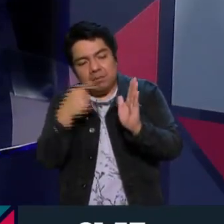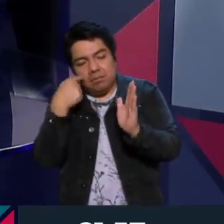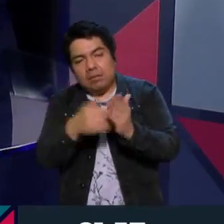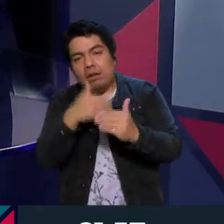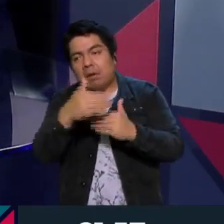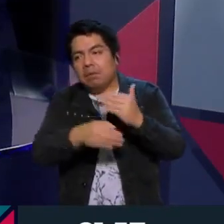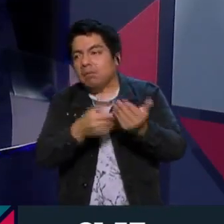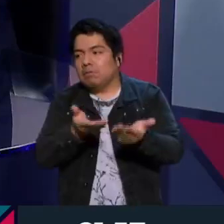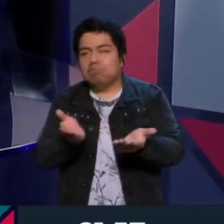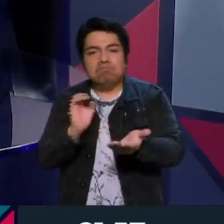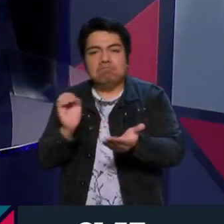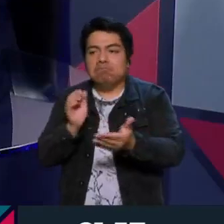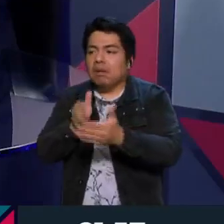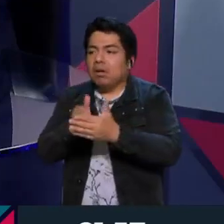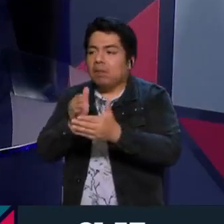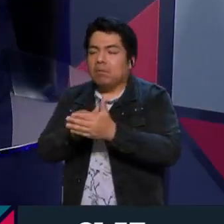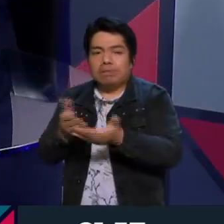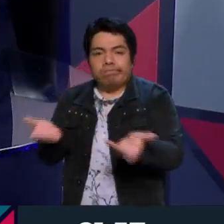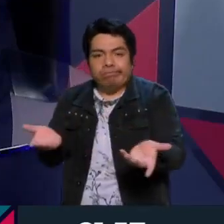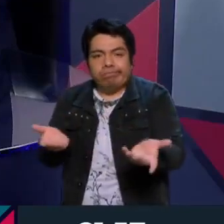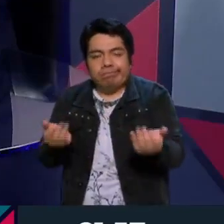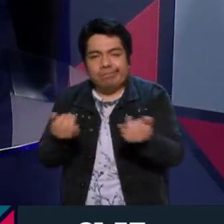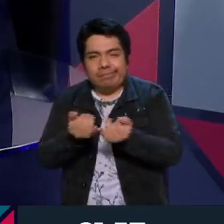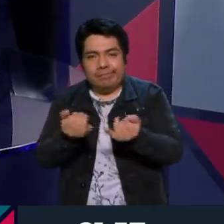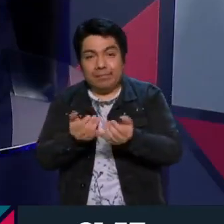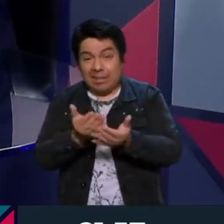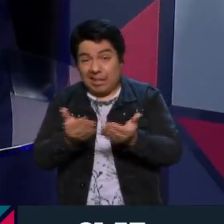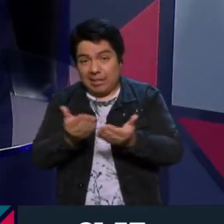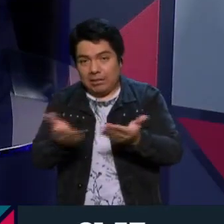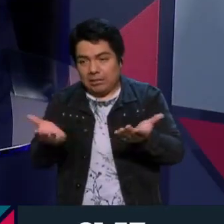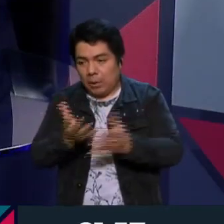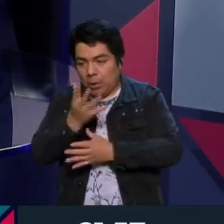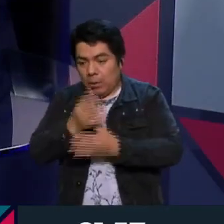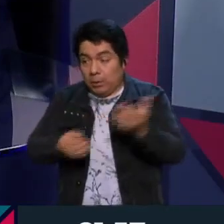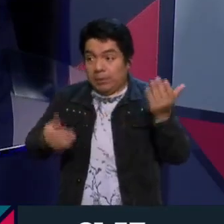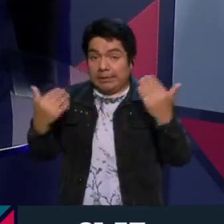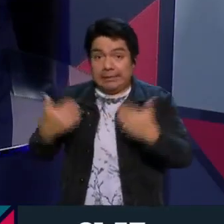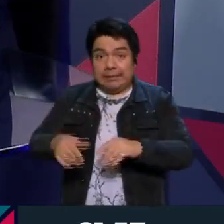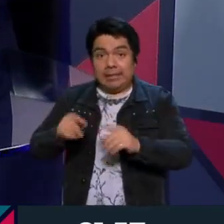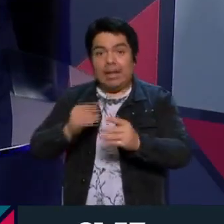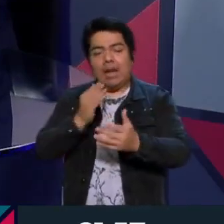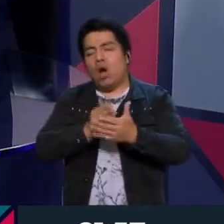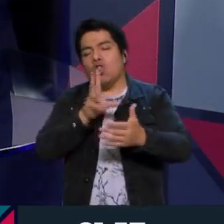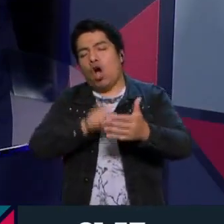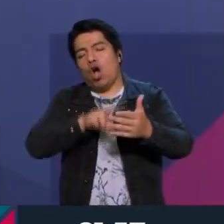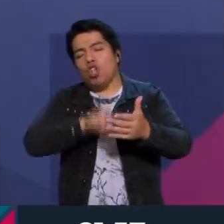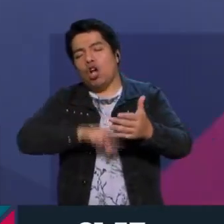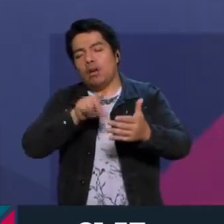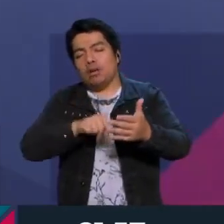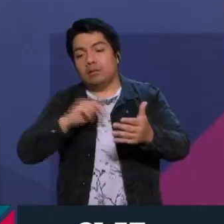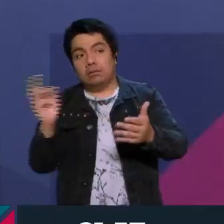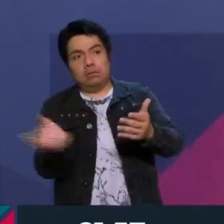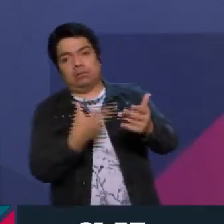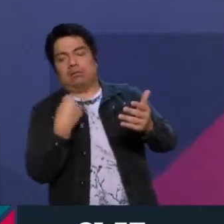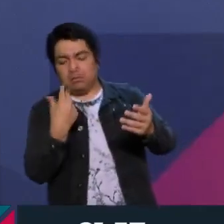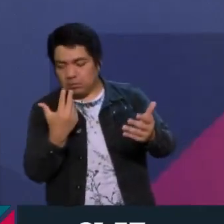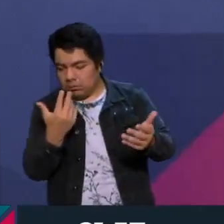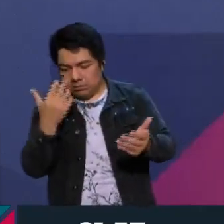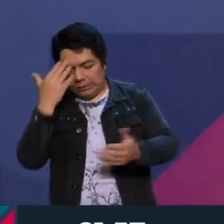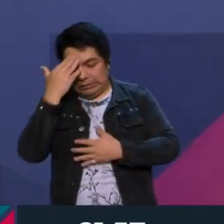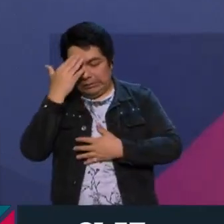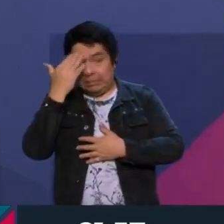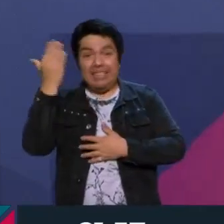se planteaban, que también ahora sí que se les vino el boomerang, porque no se avanzó en la reforma electoral en la que